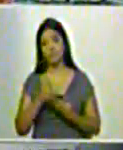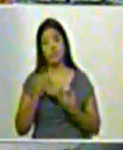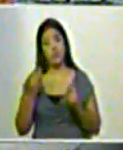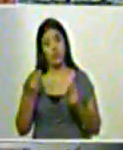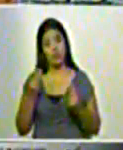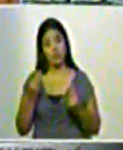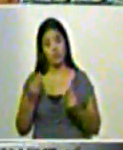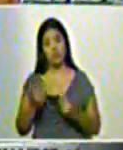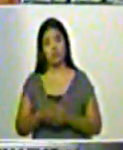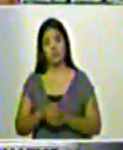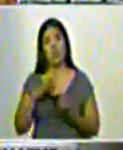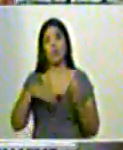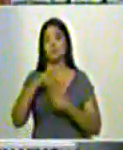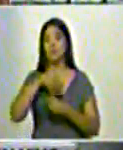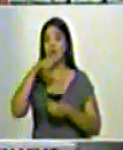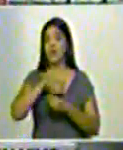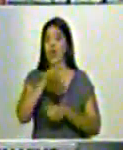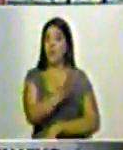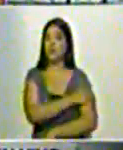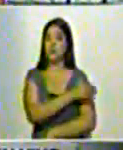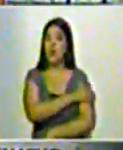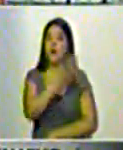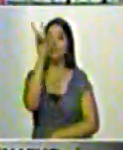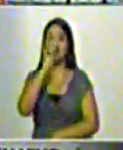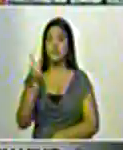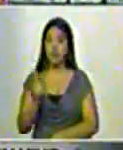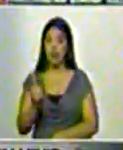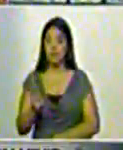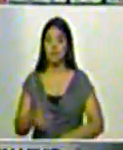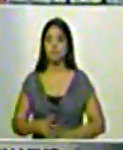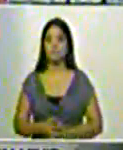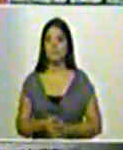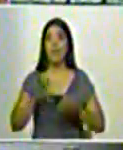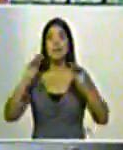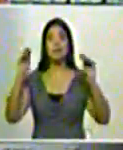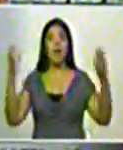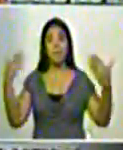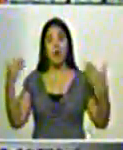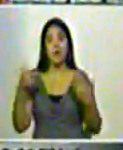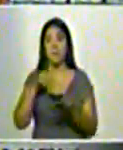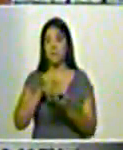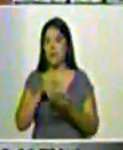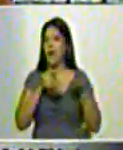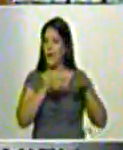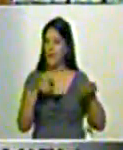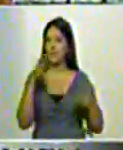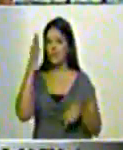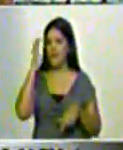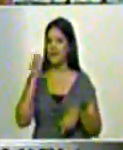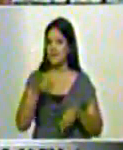tiene mucho que ver con la realidad electoral. La oposición venezolana llamaron a participar, ellos saben que llamaron a